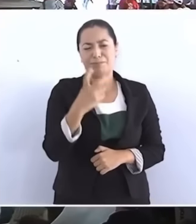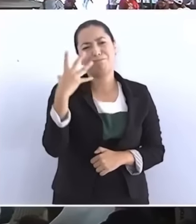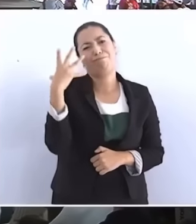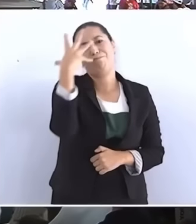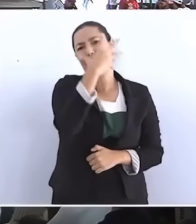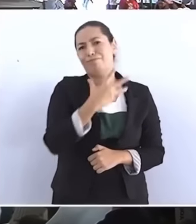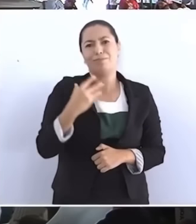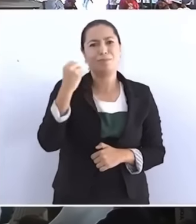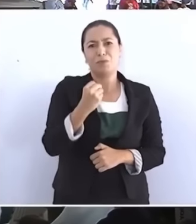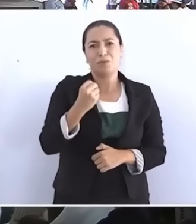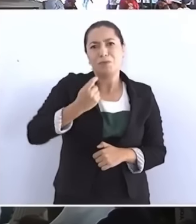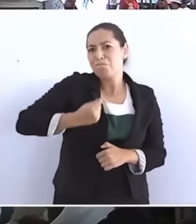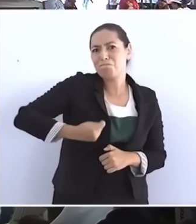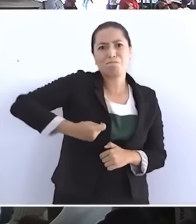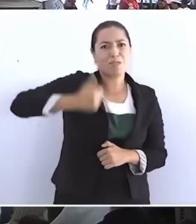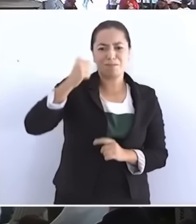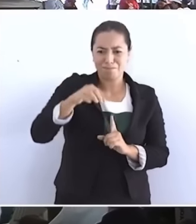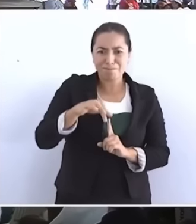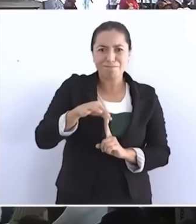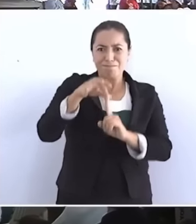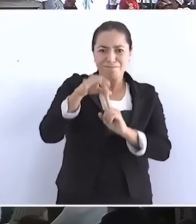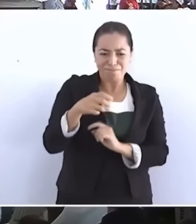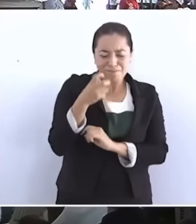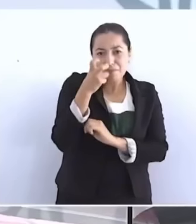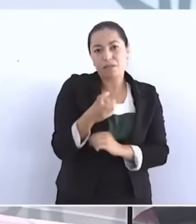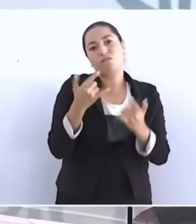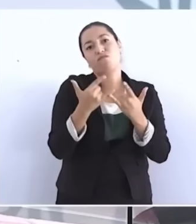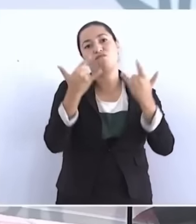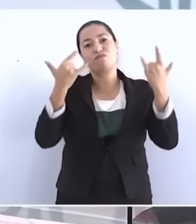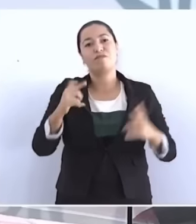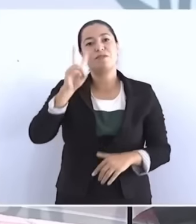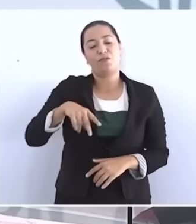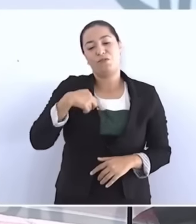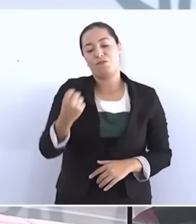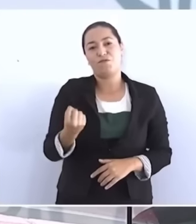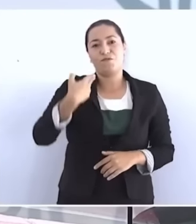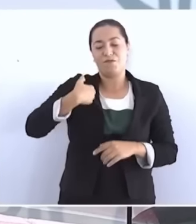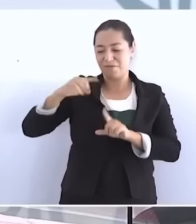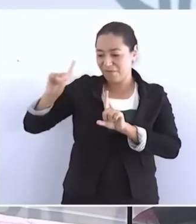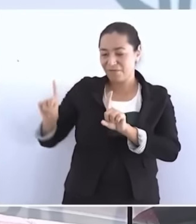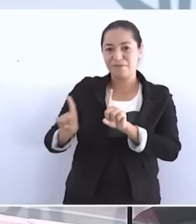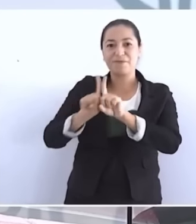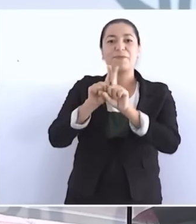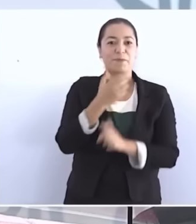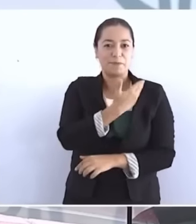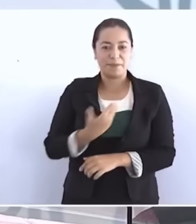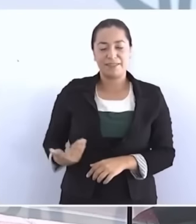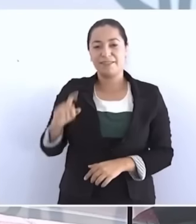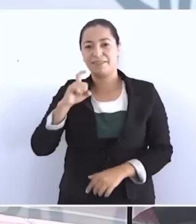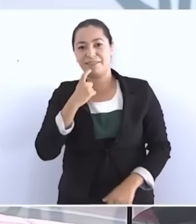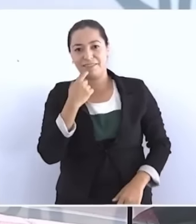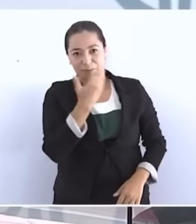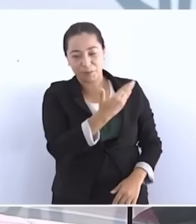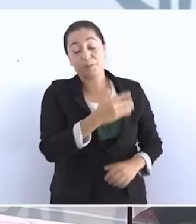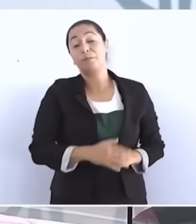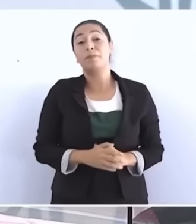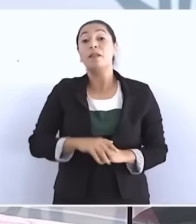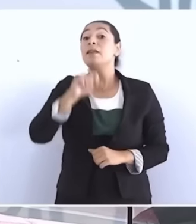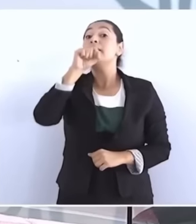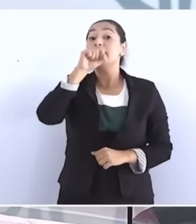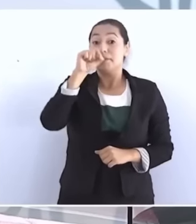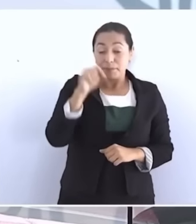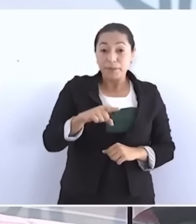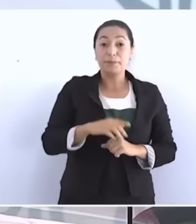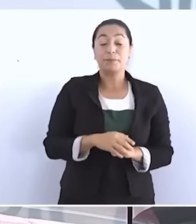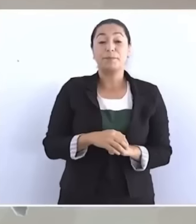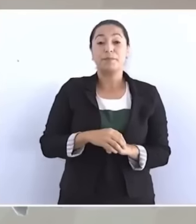tengo el privilegio de poderlo hacer con el presidente. Además, pues estamos recorriendo